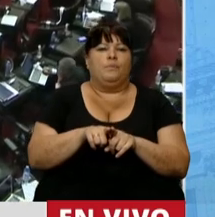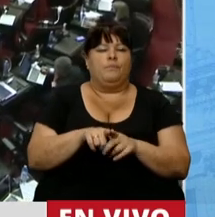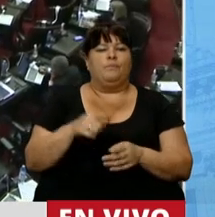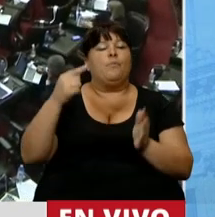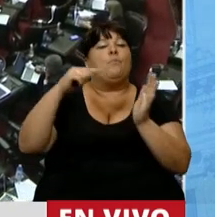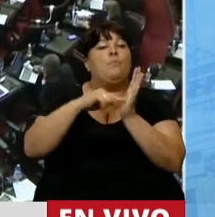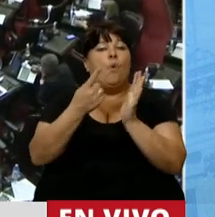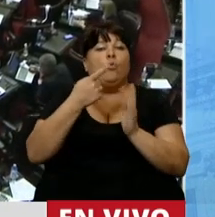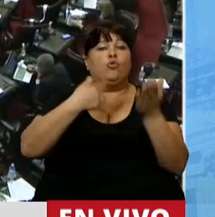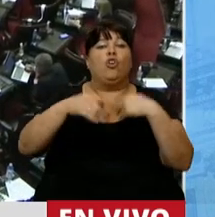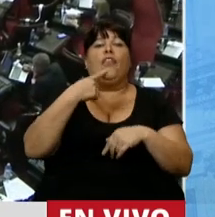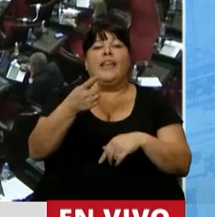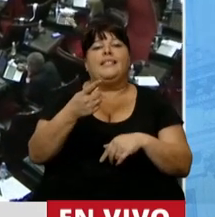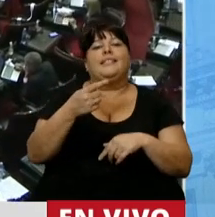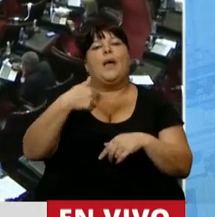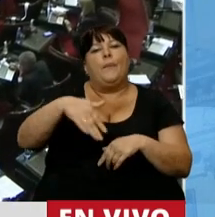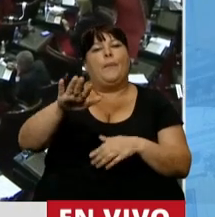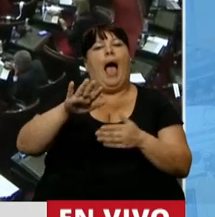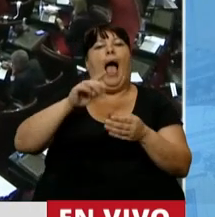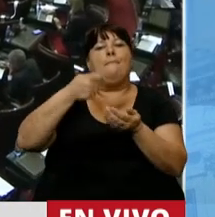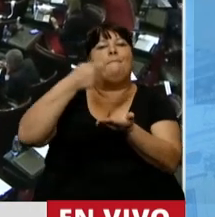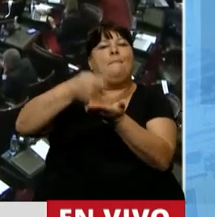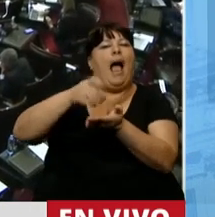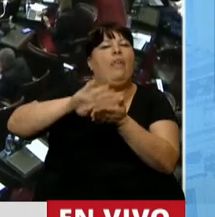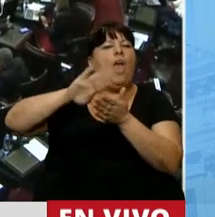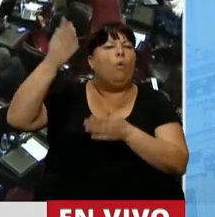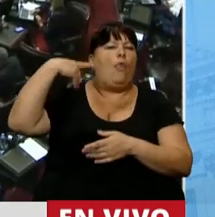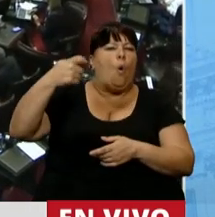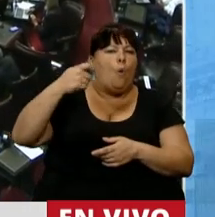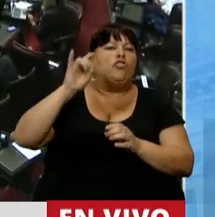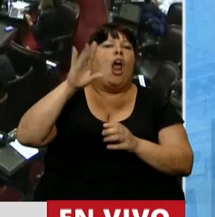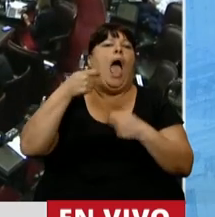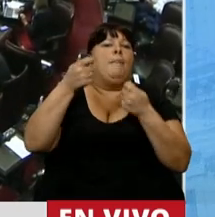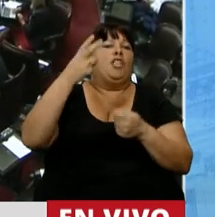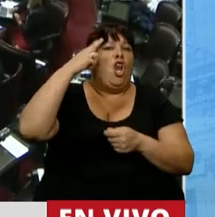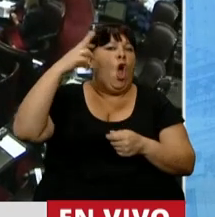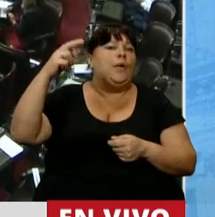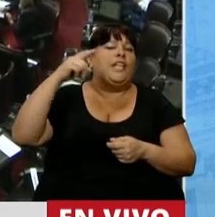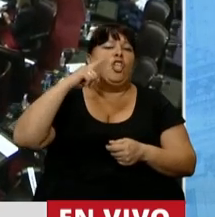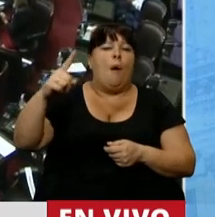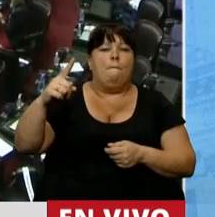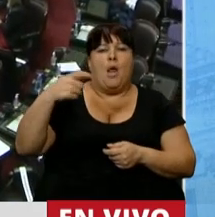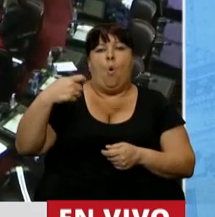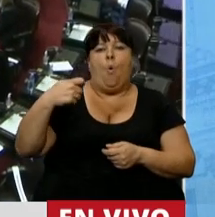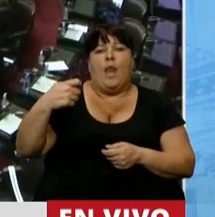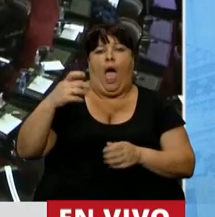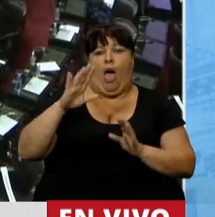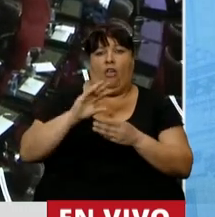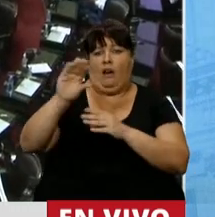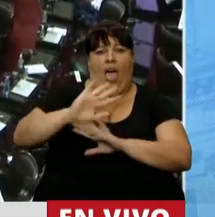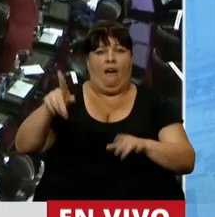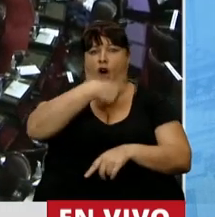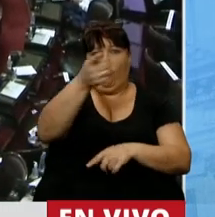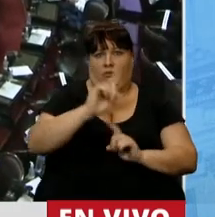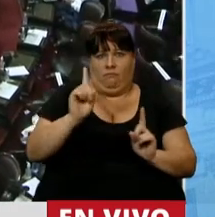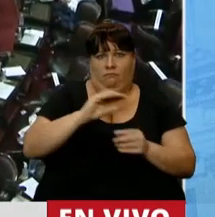uno de los puntos con el que argumentaron fue llevar adelante una reparación histórica que solamente benefició a 900.000 jubilados y jubiladas de la